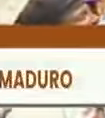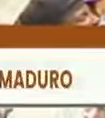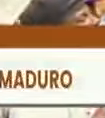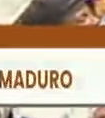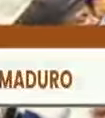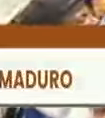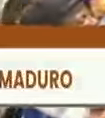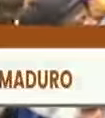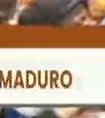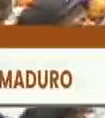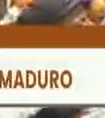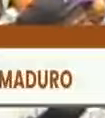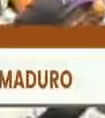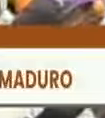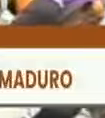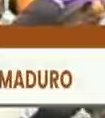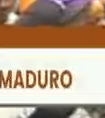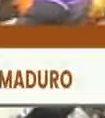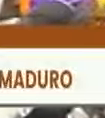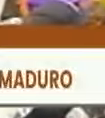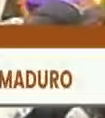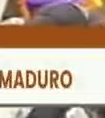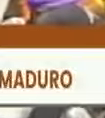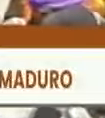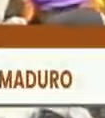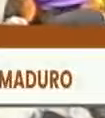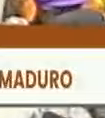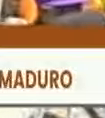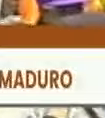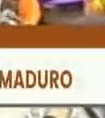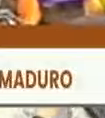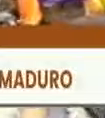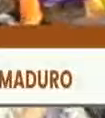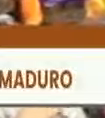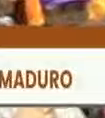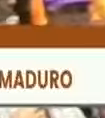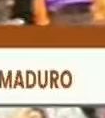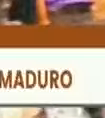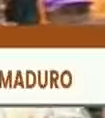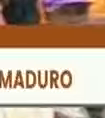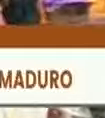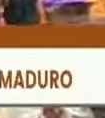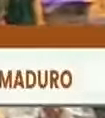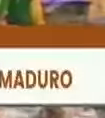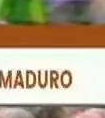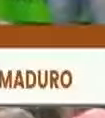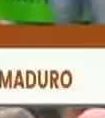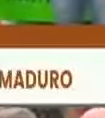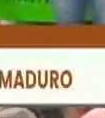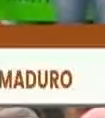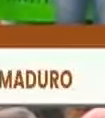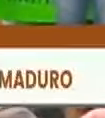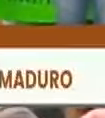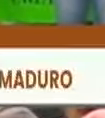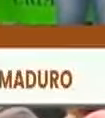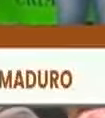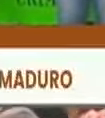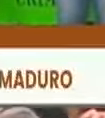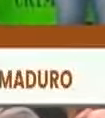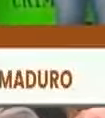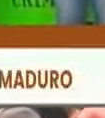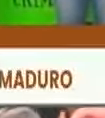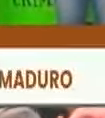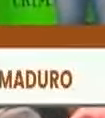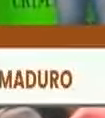presidente Nicolás Maduro acompañando toda la movilización de la clase trabajadora, que desde aquí le